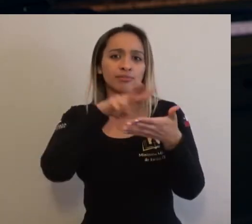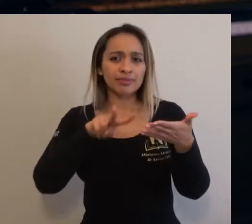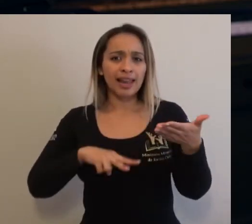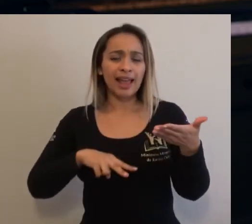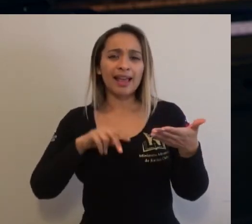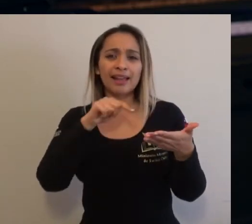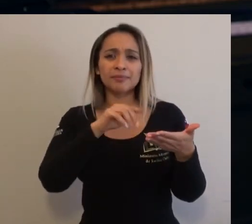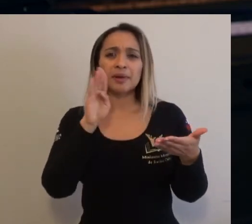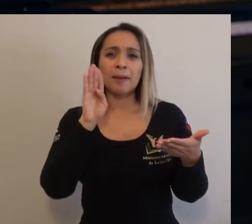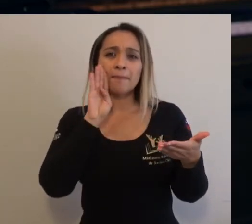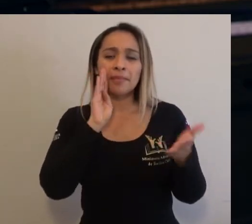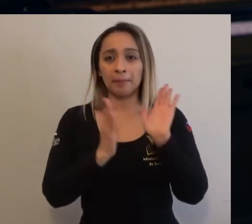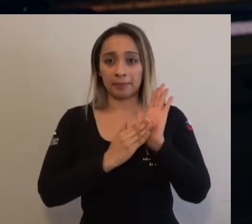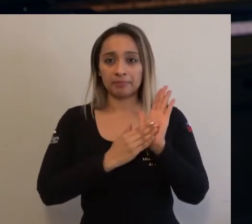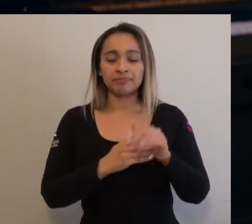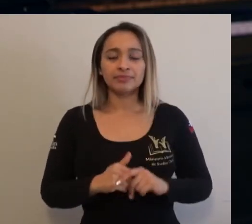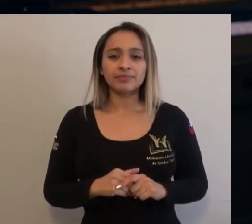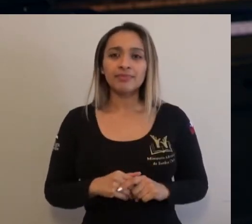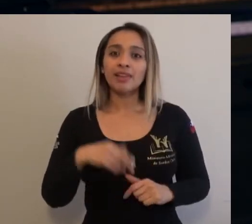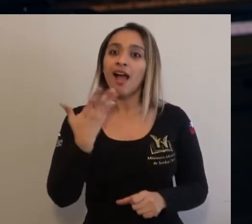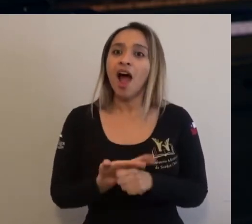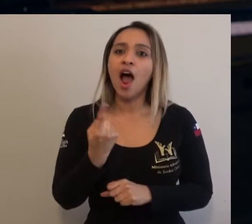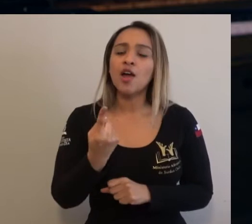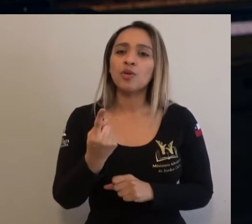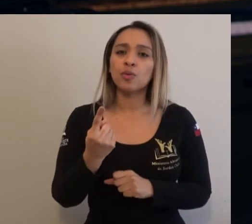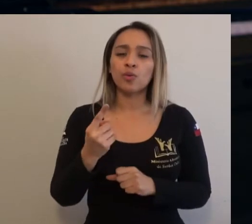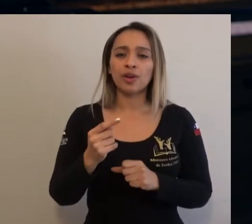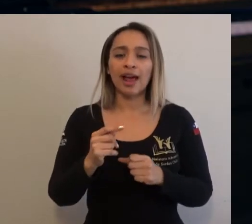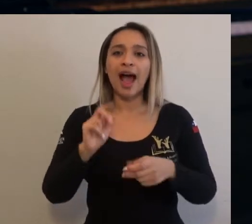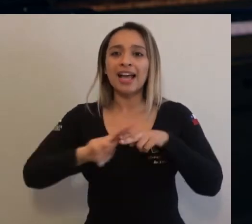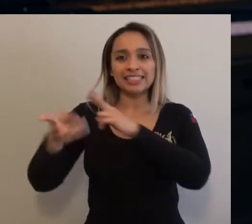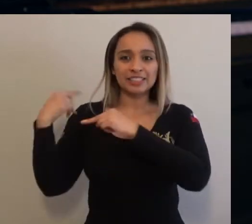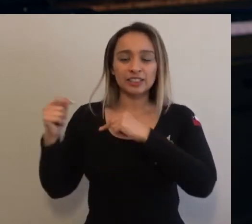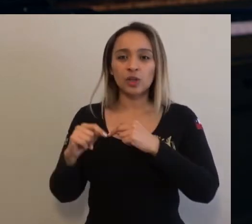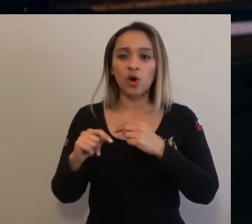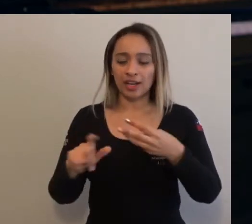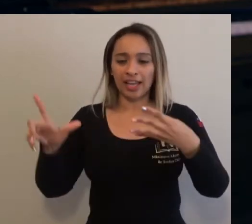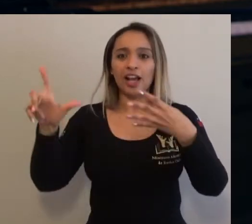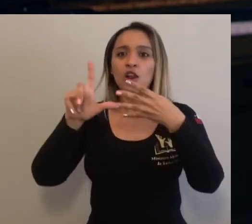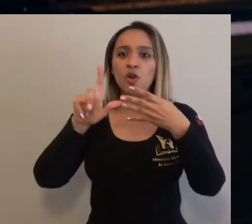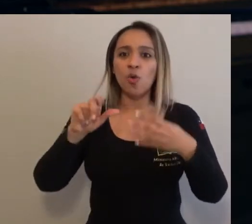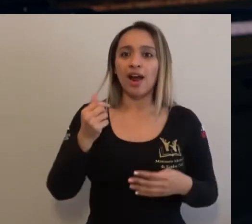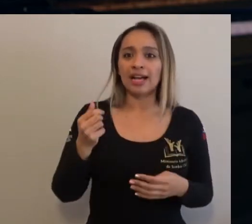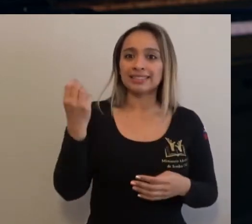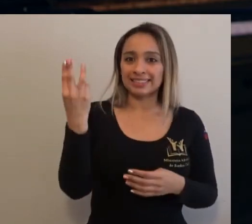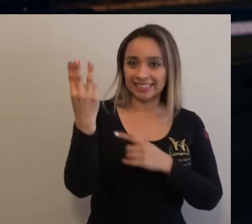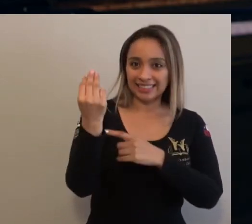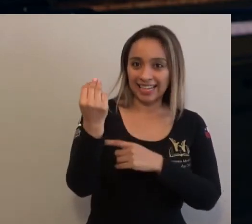leer sobre la palabra de Dios. Hay un pasaje en Lucas 13 que a mí de verdad me gusta